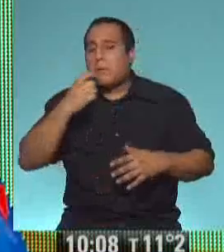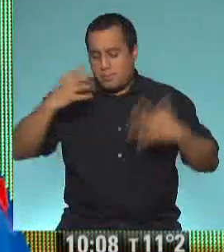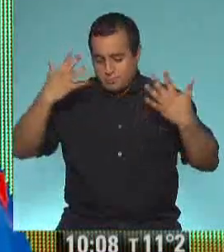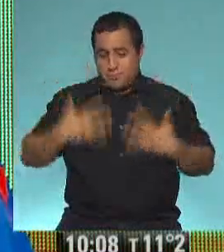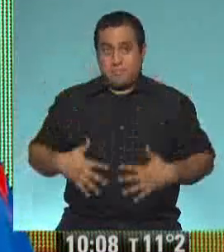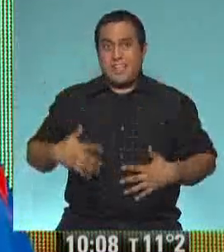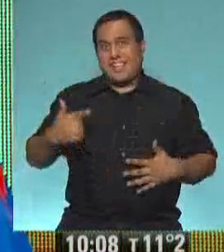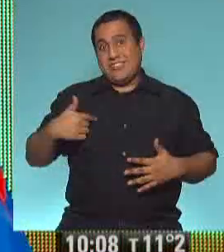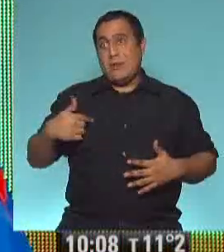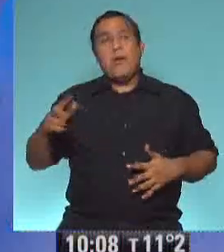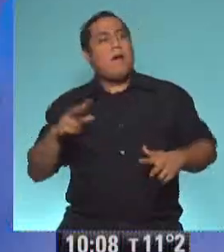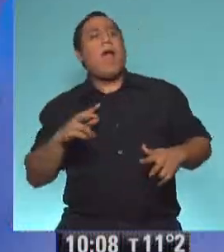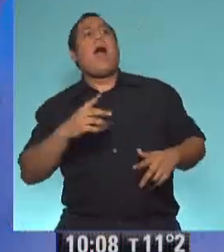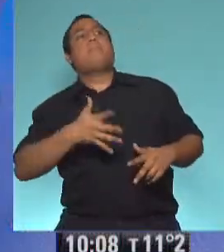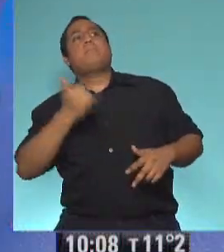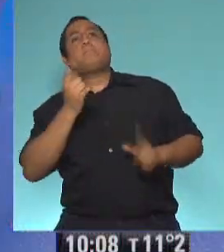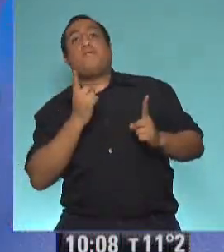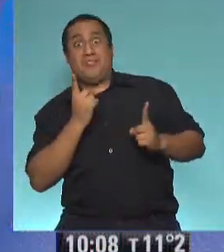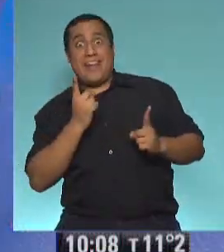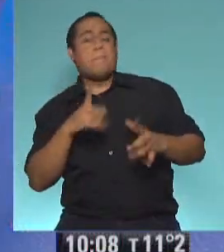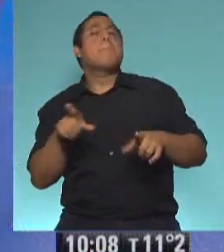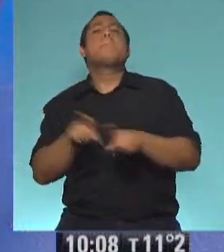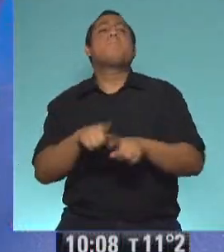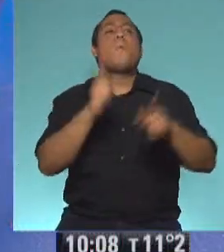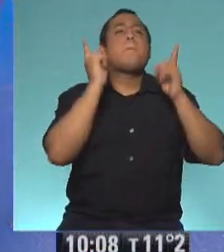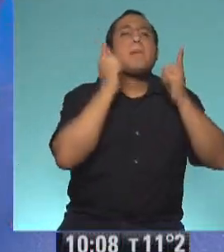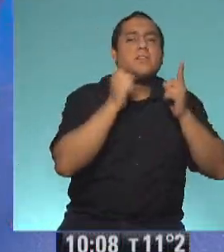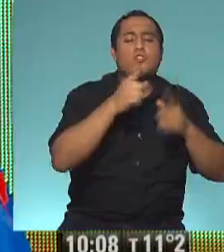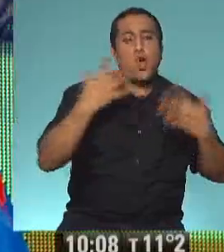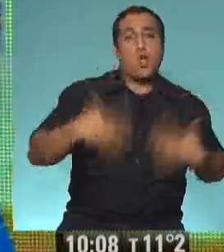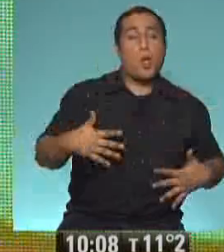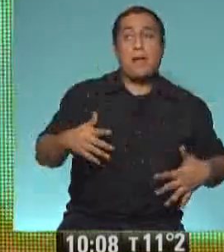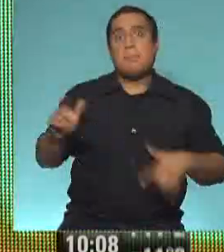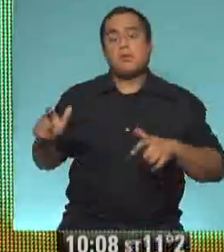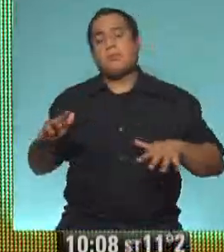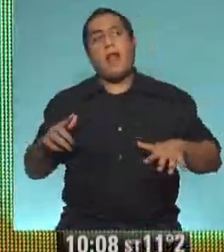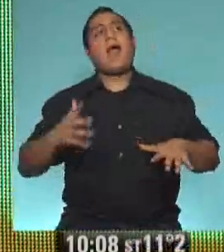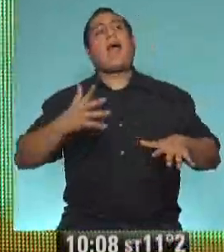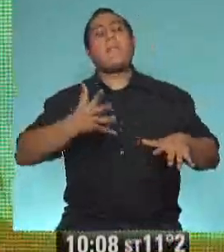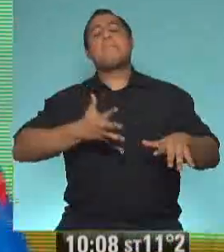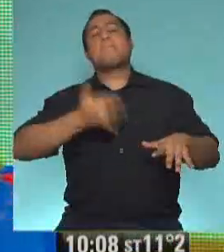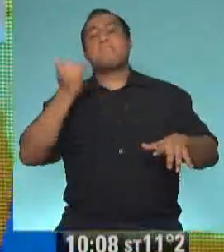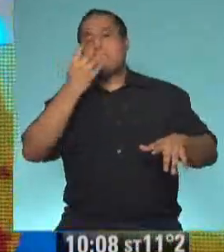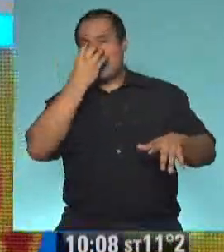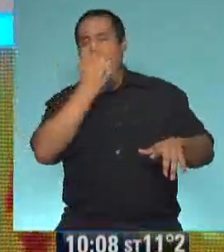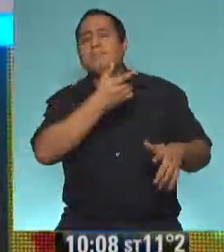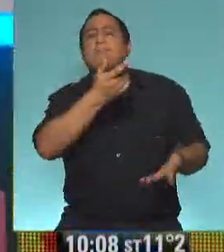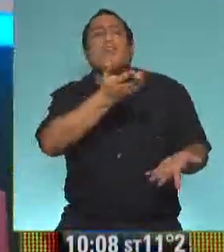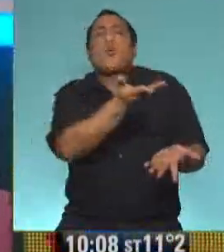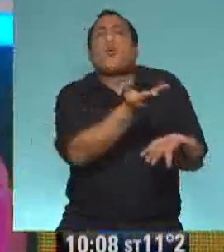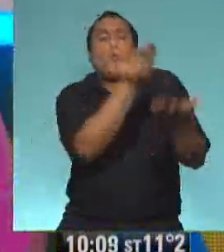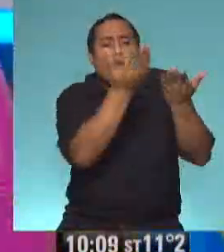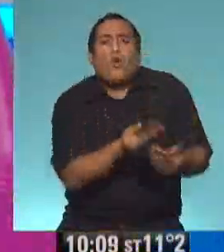me identifica, los payasos se identifican con un tipo de vestuario. Comúnmente usan muchos colores. Hay muchos que se